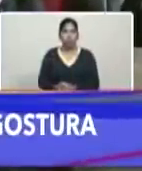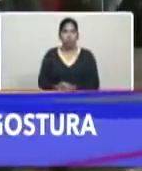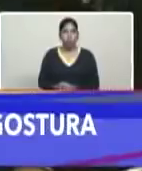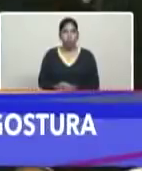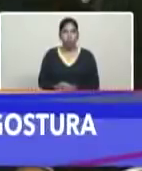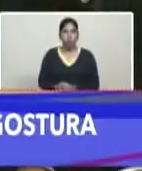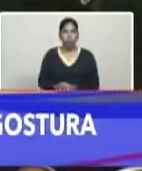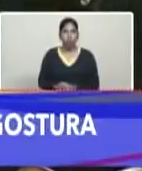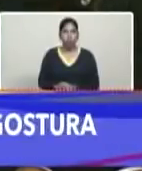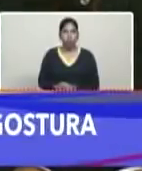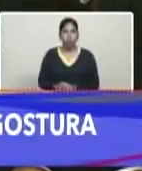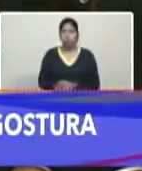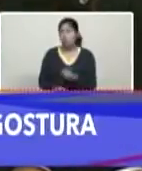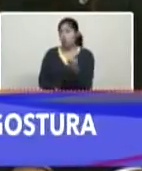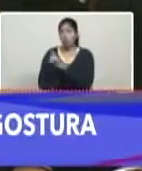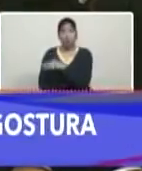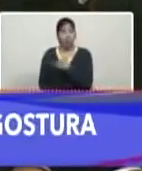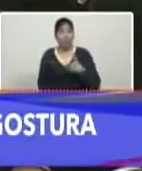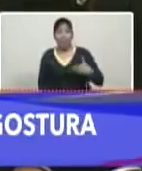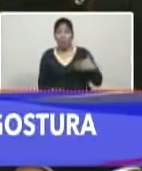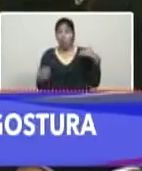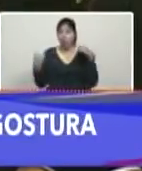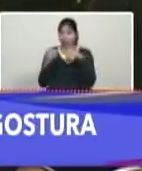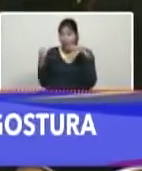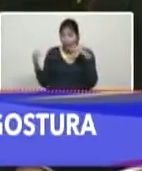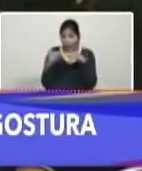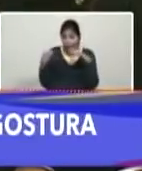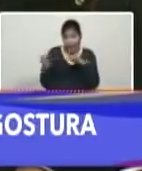No queremos invasión ni guerra.